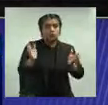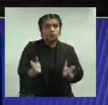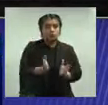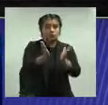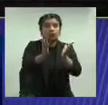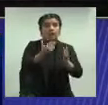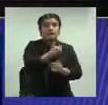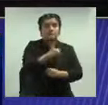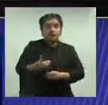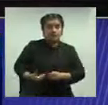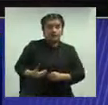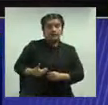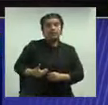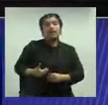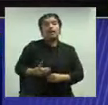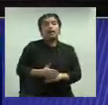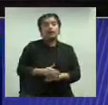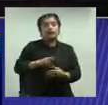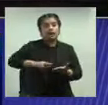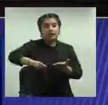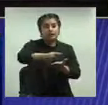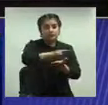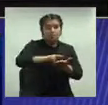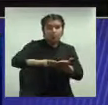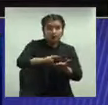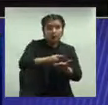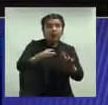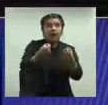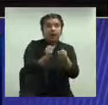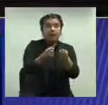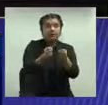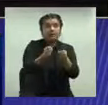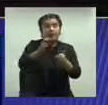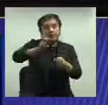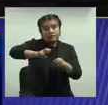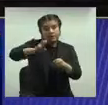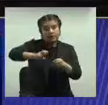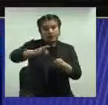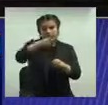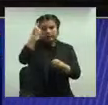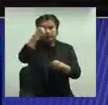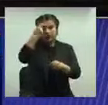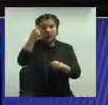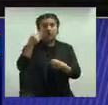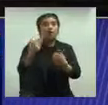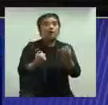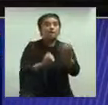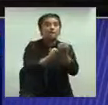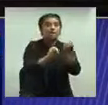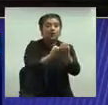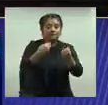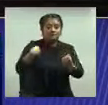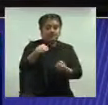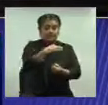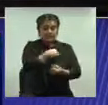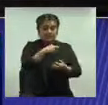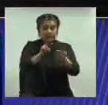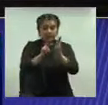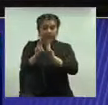al presidente de la República a realizar las gestiones necesarias por medio del ministro de Relaciones